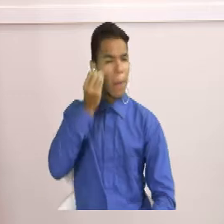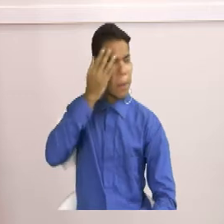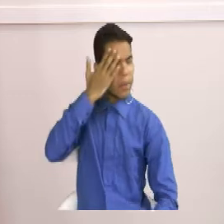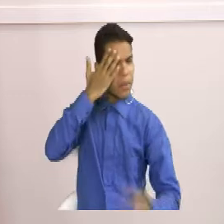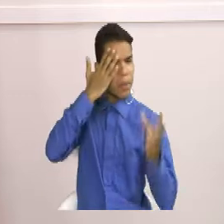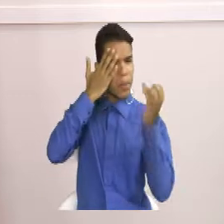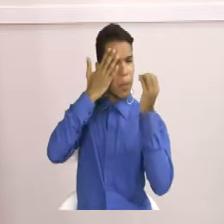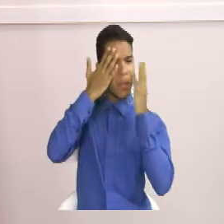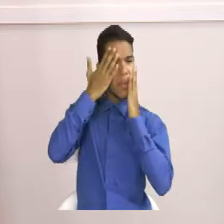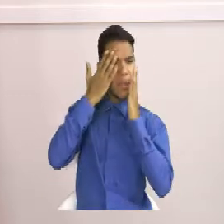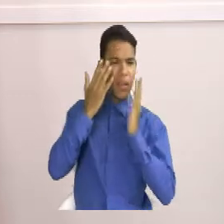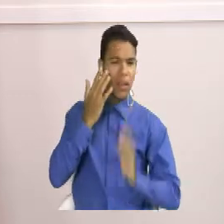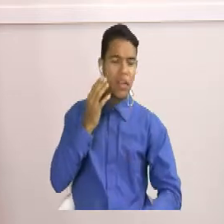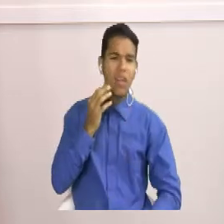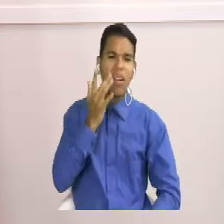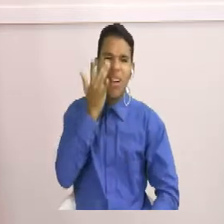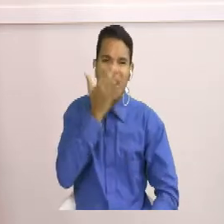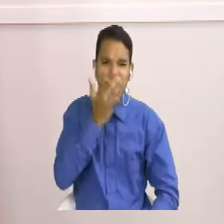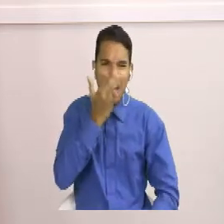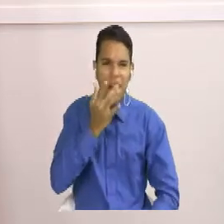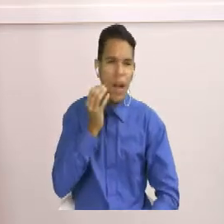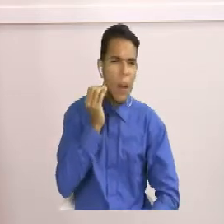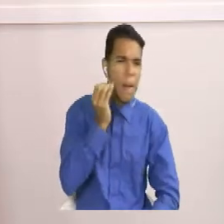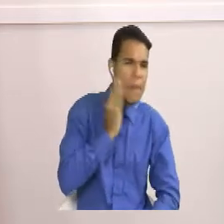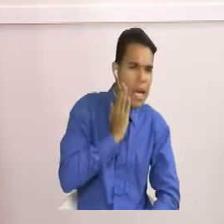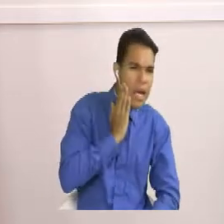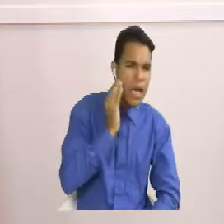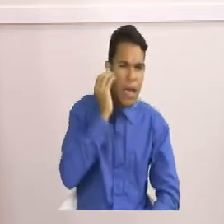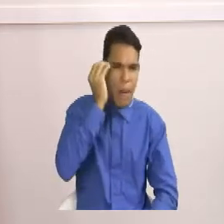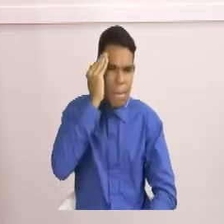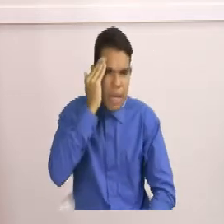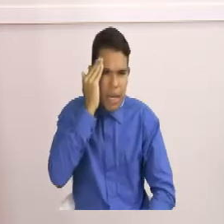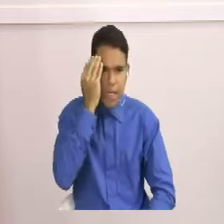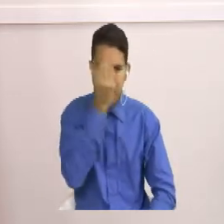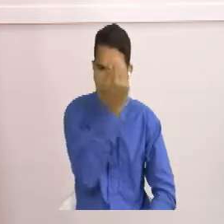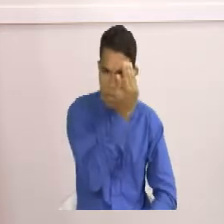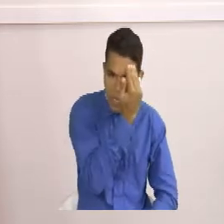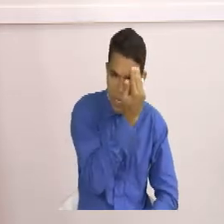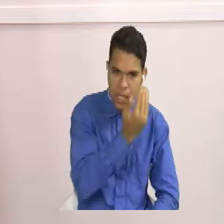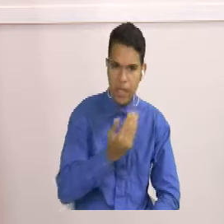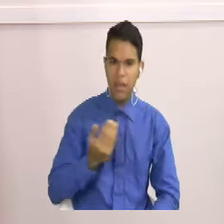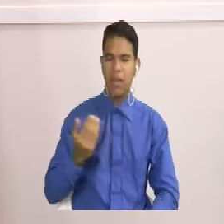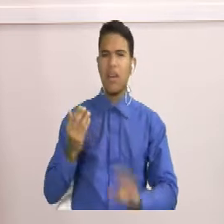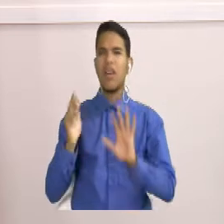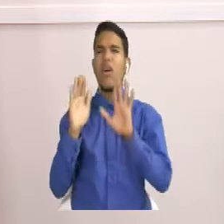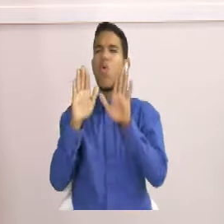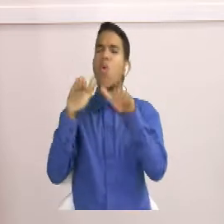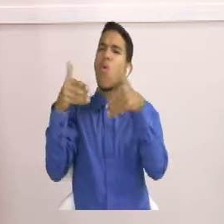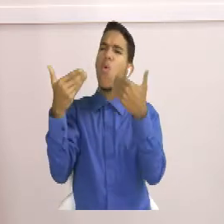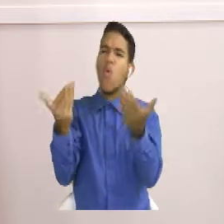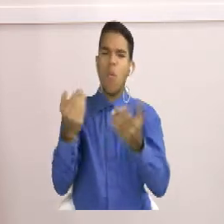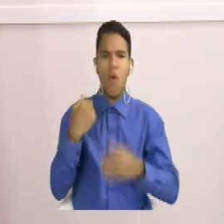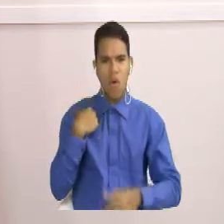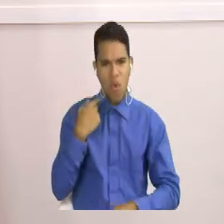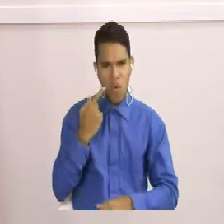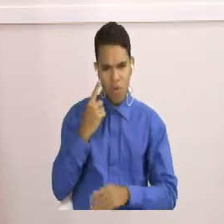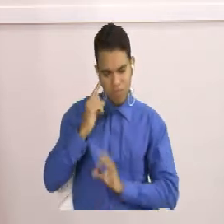formas. ¿Cómo podemos hablar o qué podemos de manera generalizada decirle a los televidentes sobre el cuidado de la